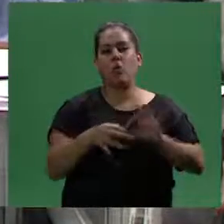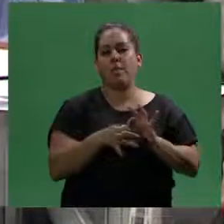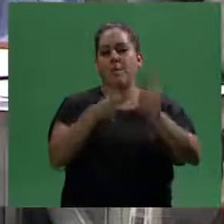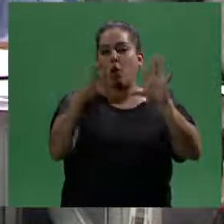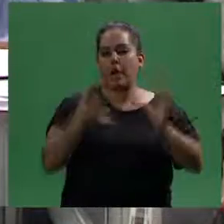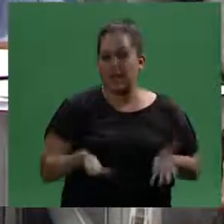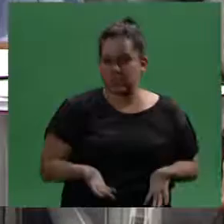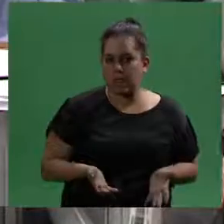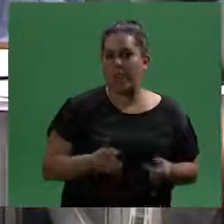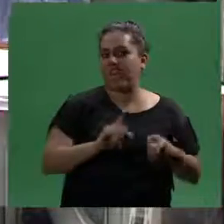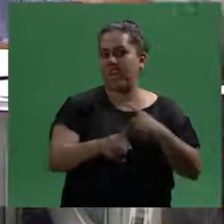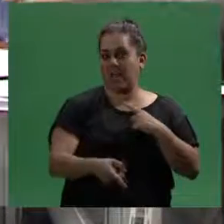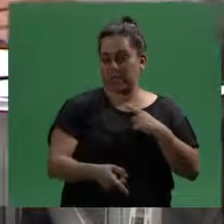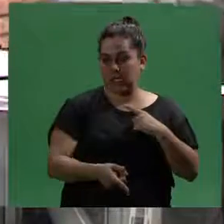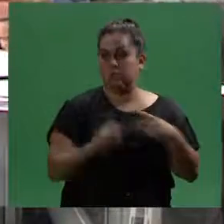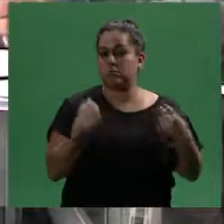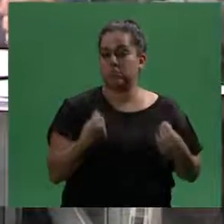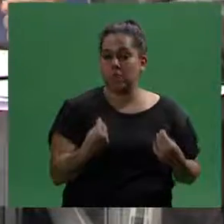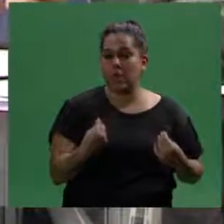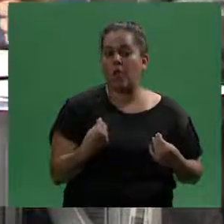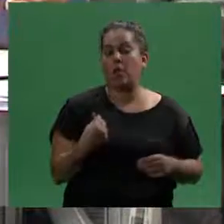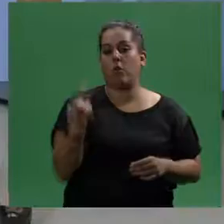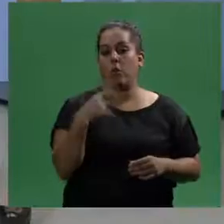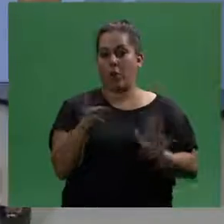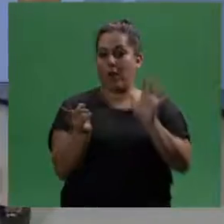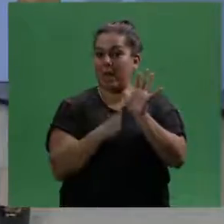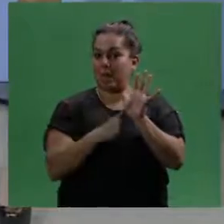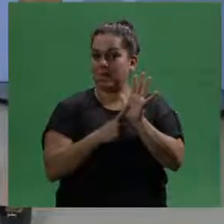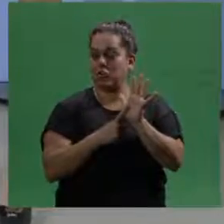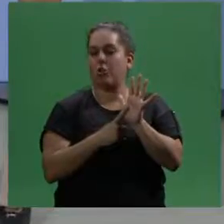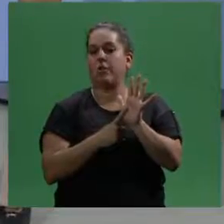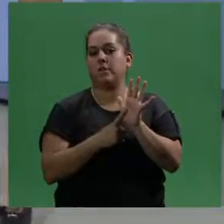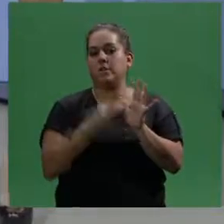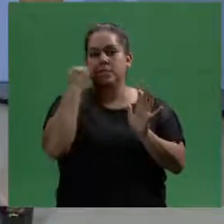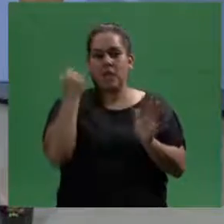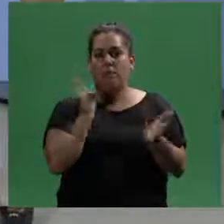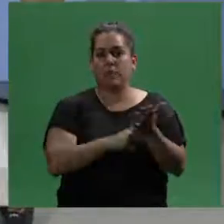los llamados mecanismos de democracia semidirecta.